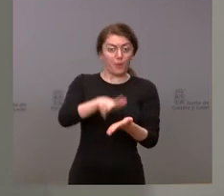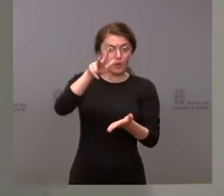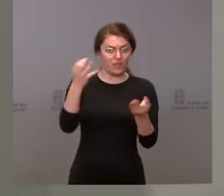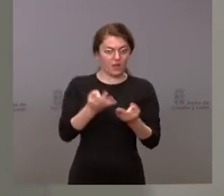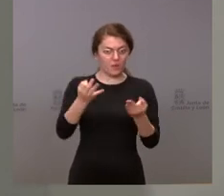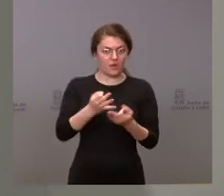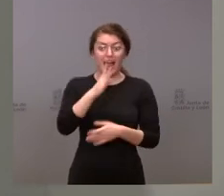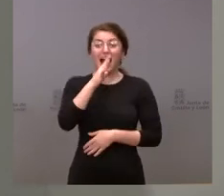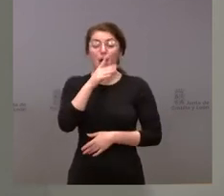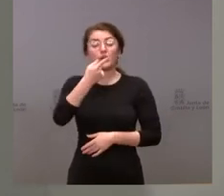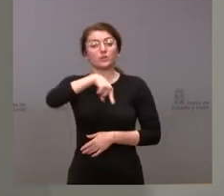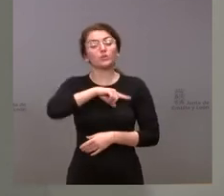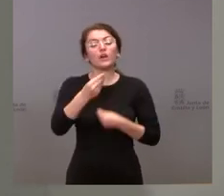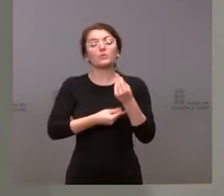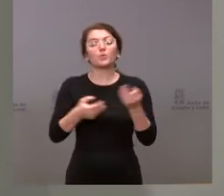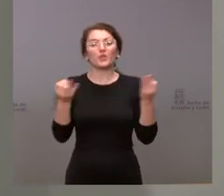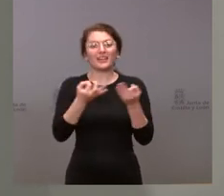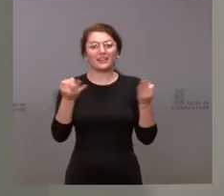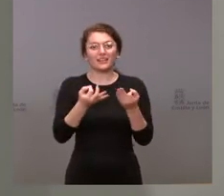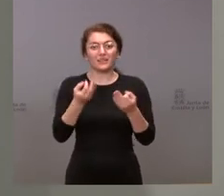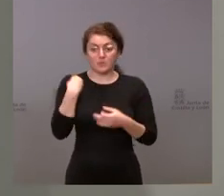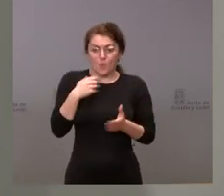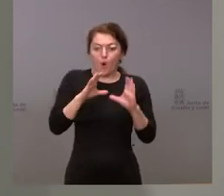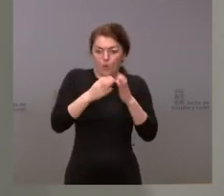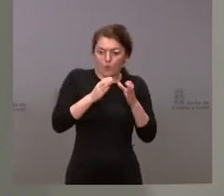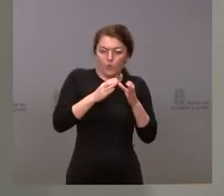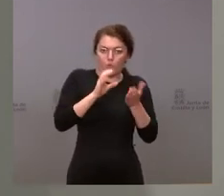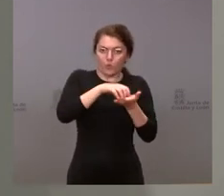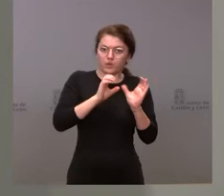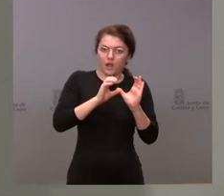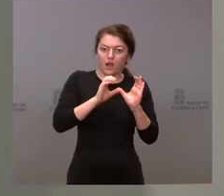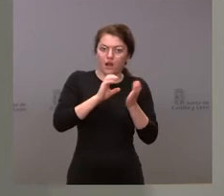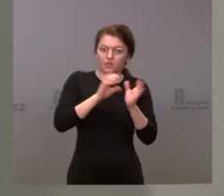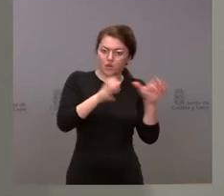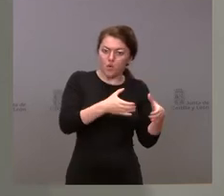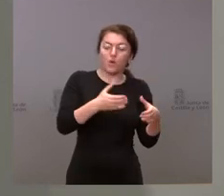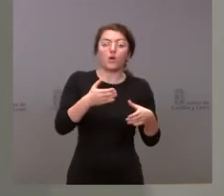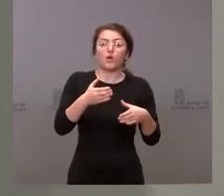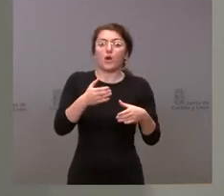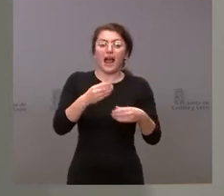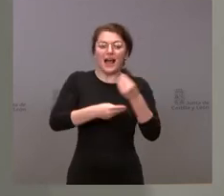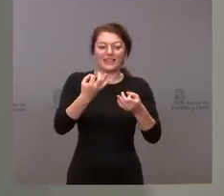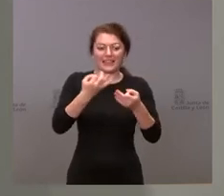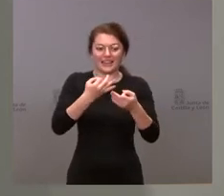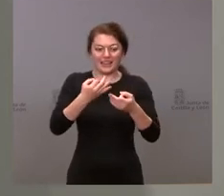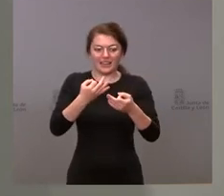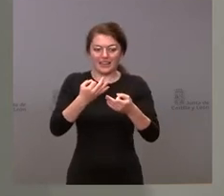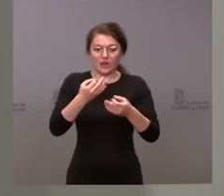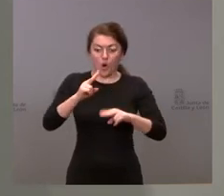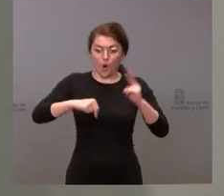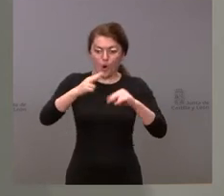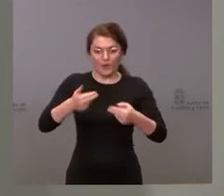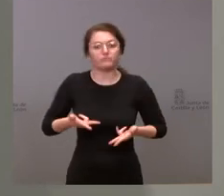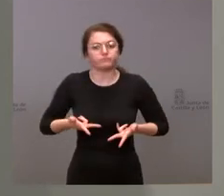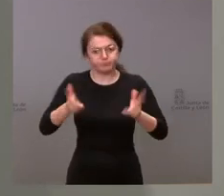ahora es autorizar la junta de castilla y léon la licitación de estas horas y por tanto la realización de las mismas no hemos parado